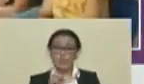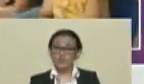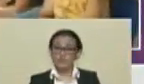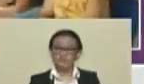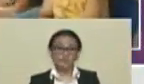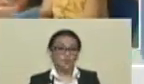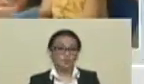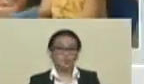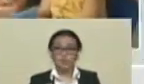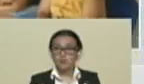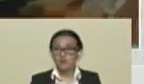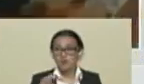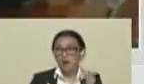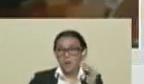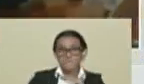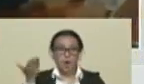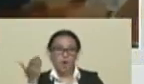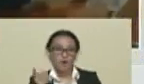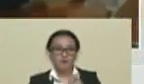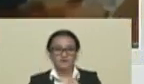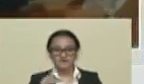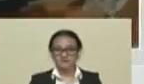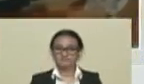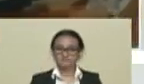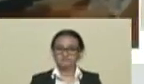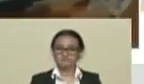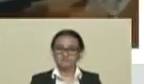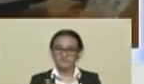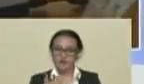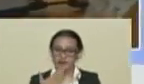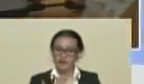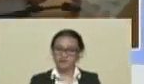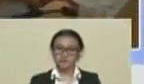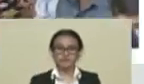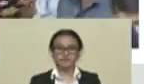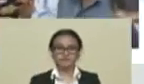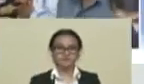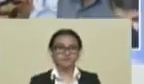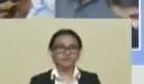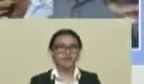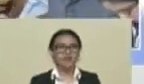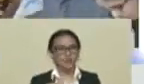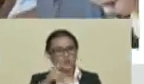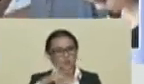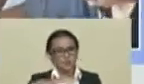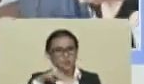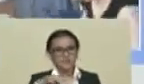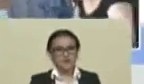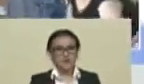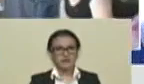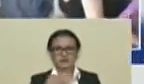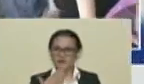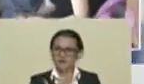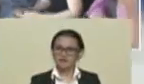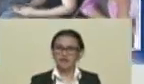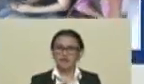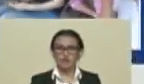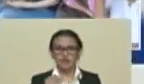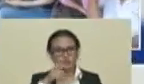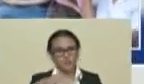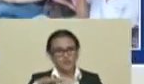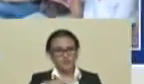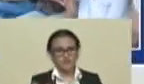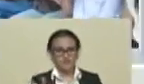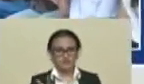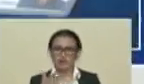el desabastecimiento y los bachaqueros. Muchas gracias. Bueno, muchísimas gracias a todo el pueblo de Miranda, a todo el pueblo de Venezuela. Nosotros vamos a